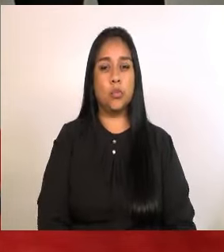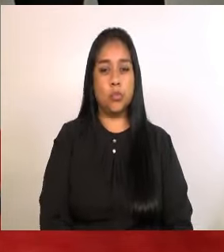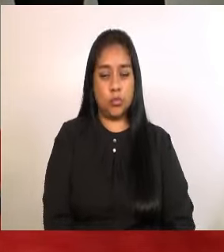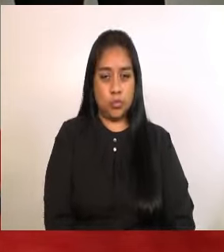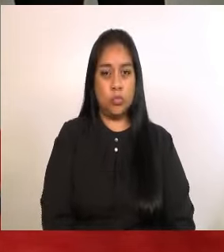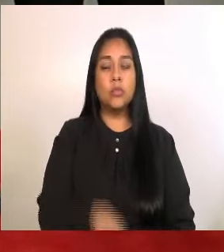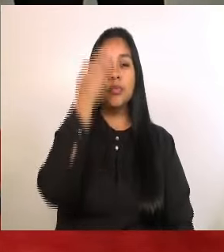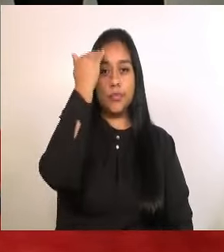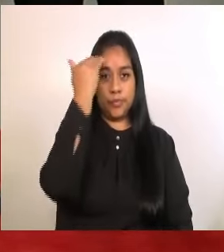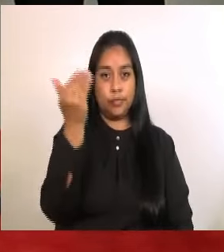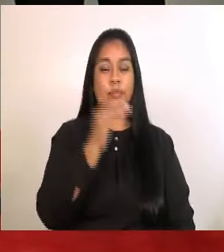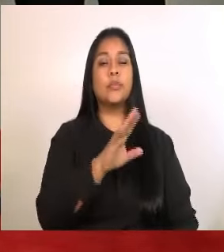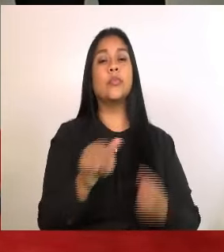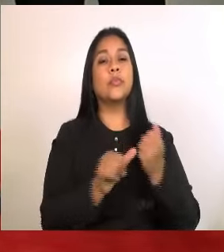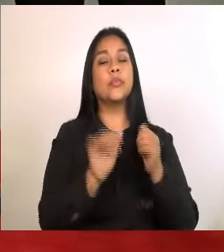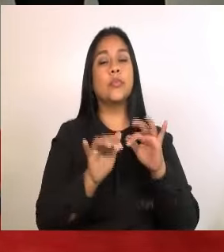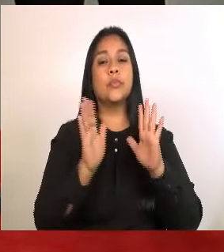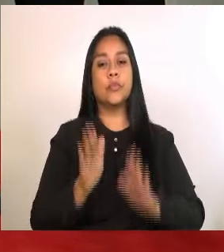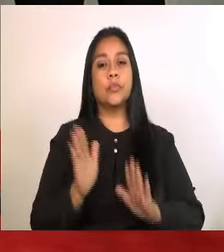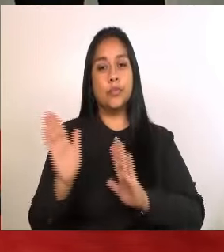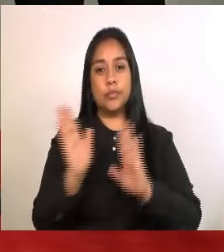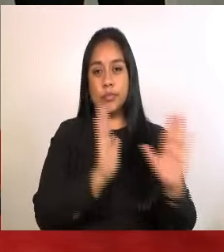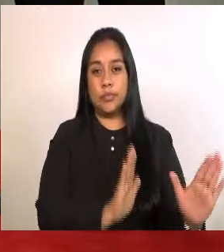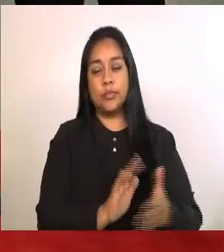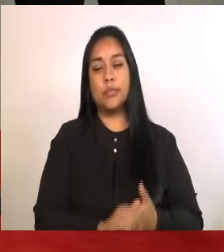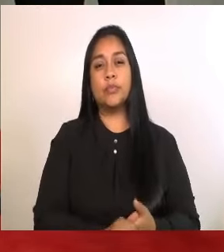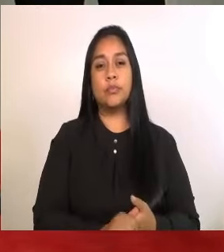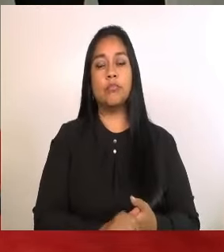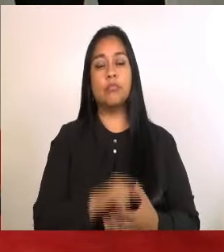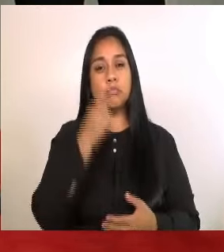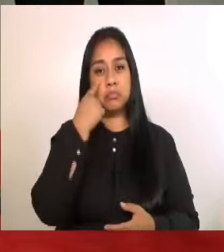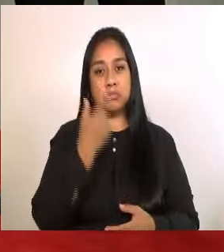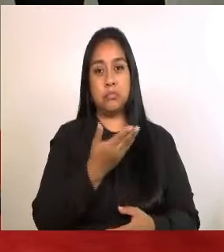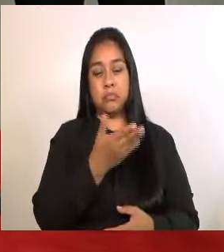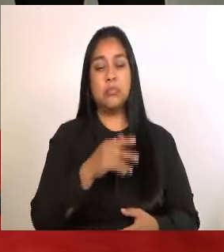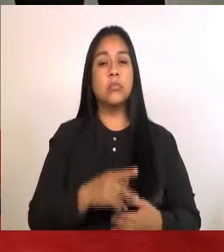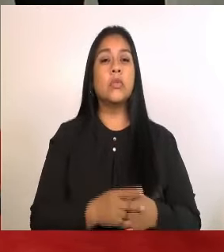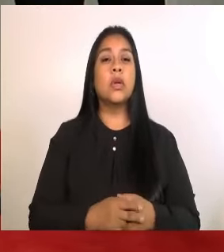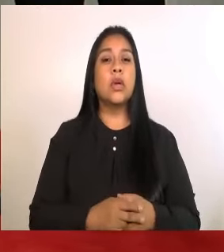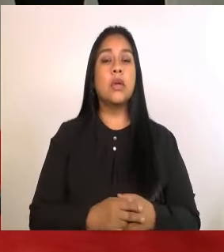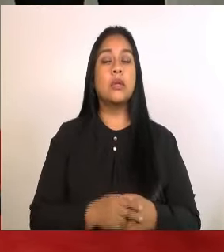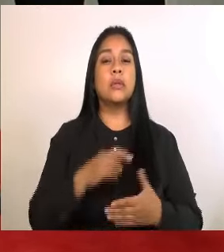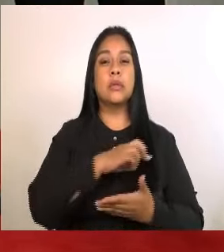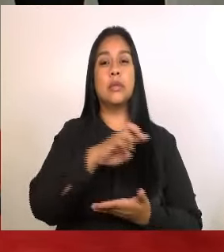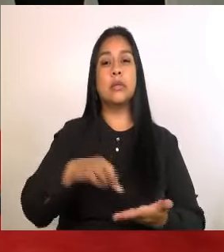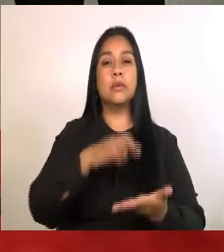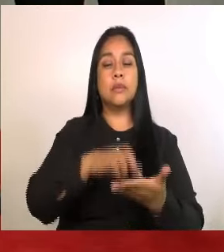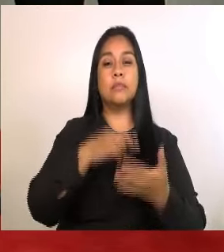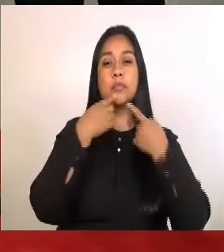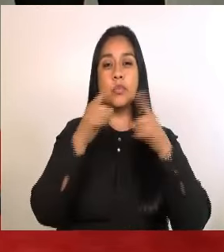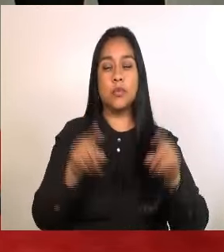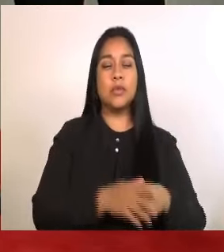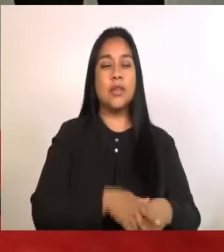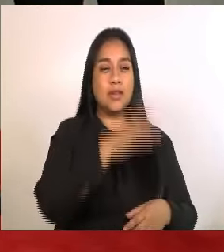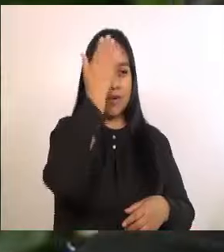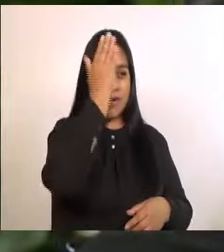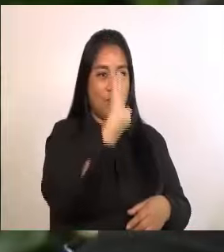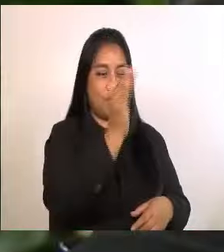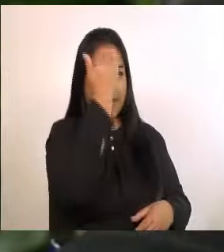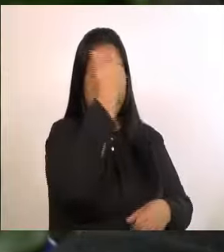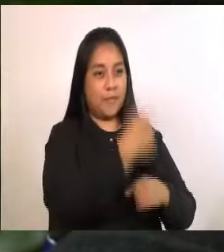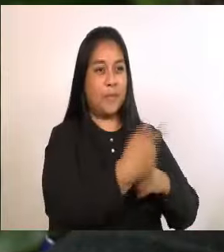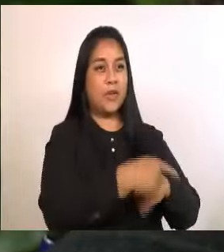Gracias, señor subsecretario. Continuamos con esta rueda y le corresponde a Kimberly López, de Plaza Pública. ¿Qué tal? Buena tarde. Dos